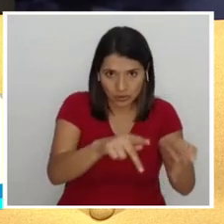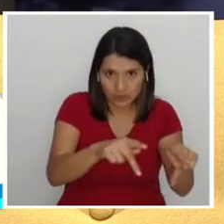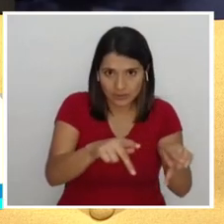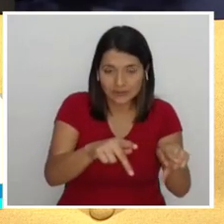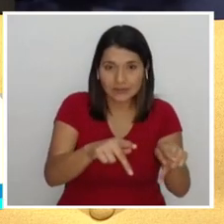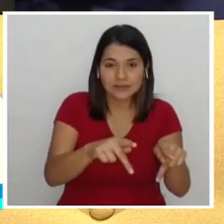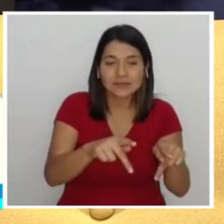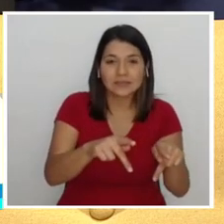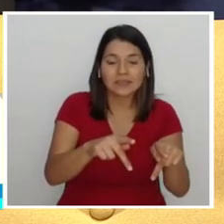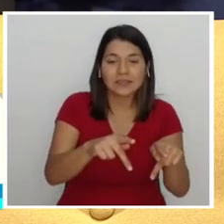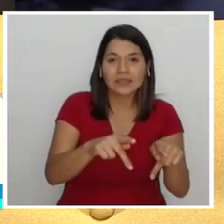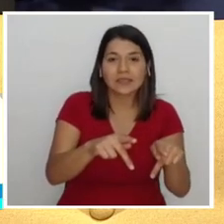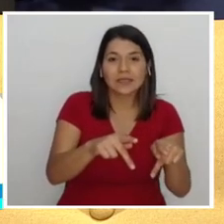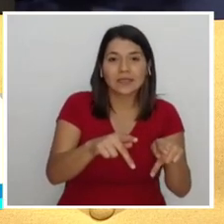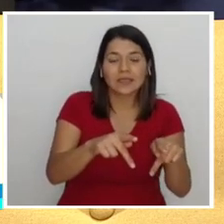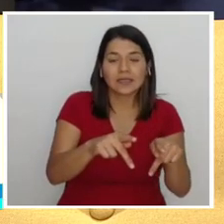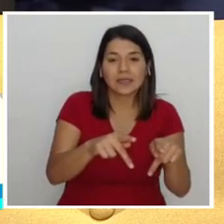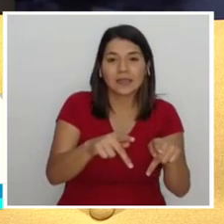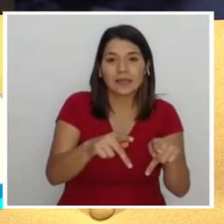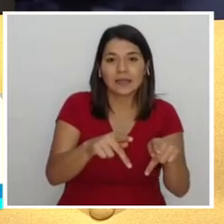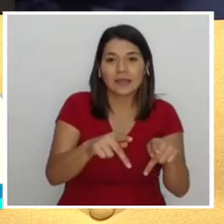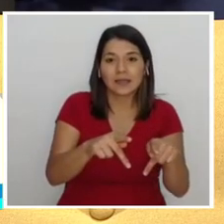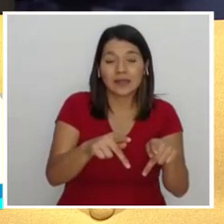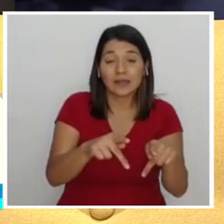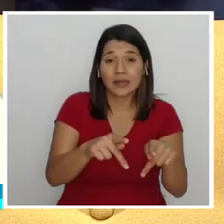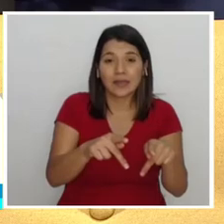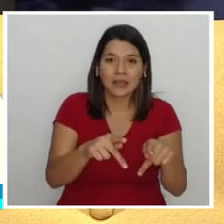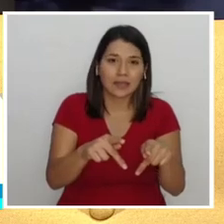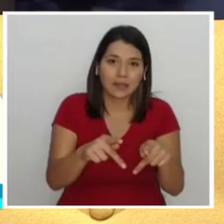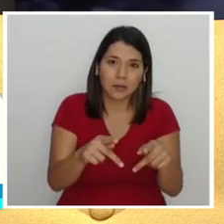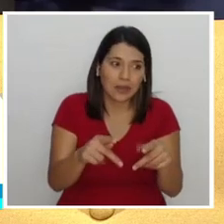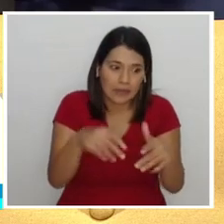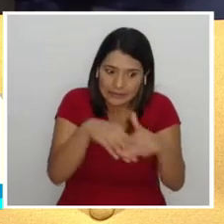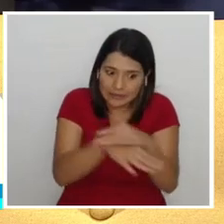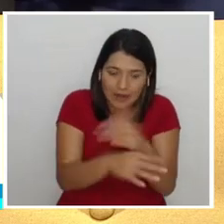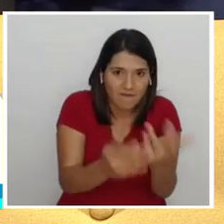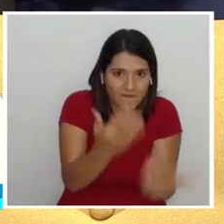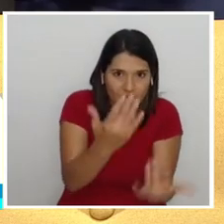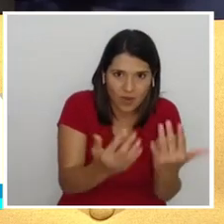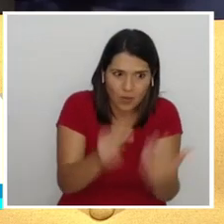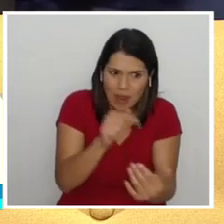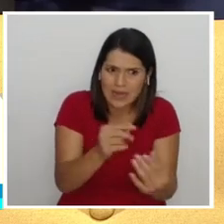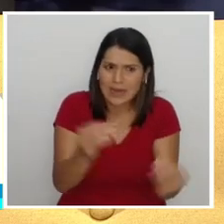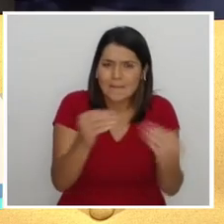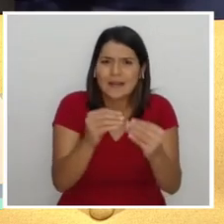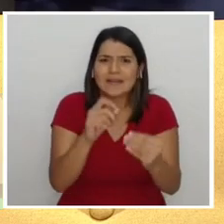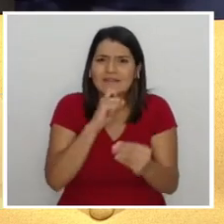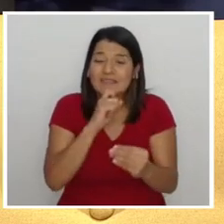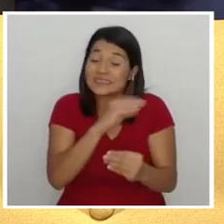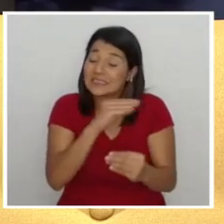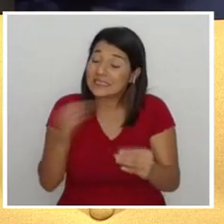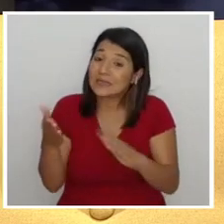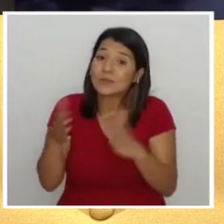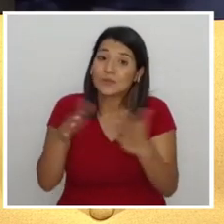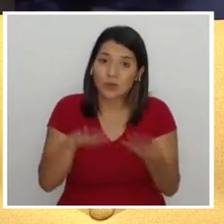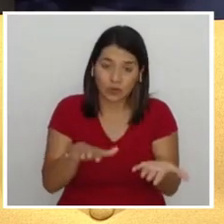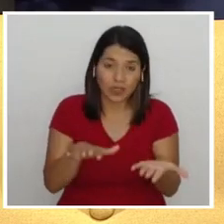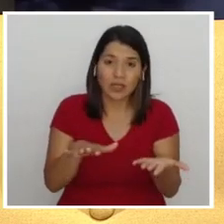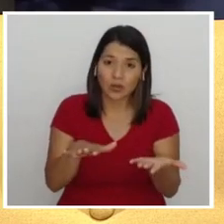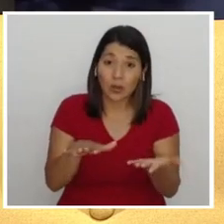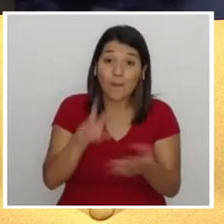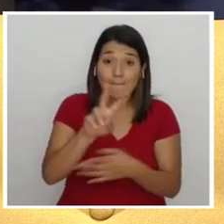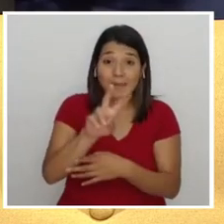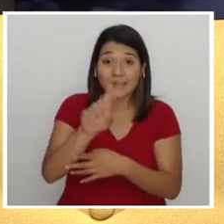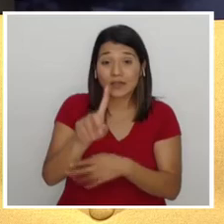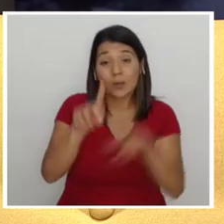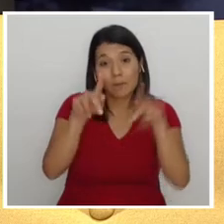ahí más difícil, la línea de fuego. Y fallecieron lamentablemente 21 personas en